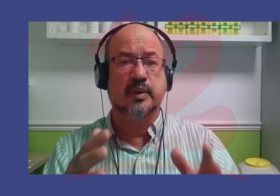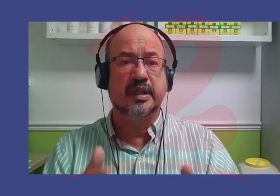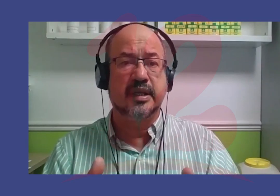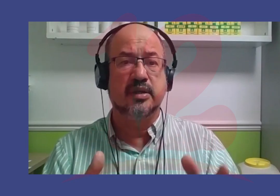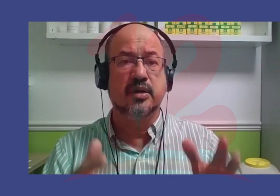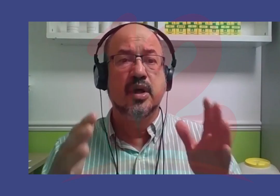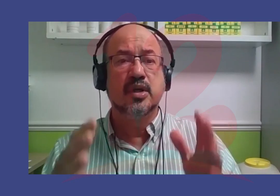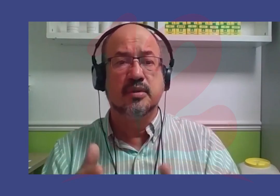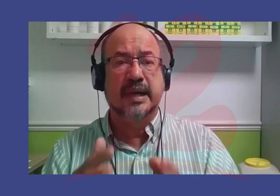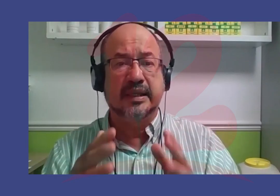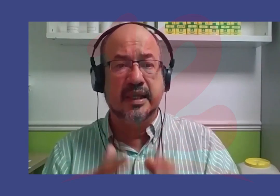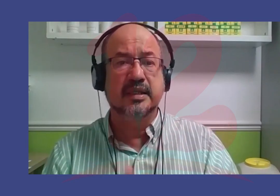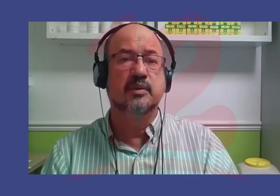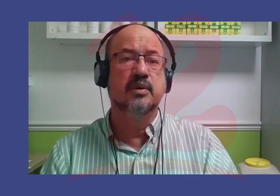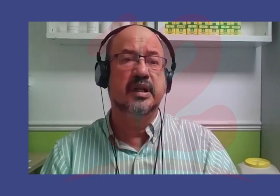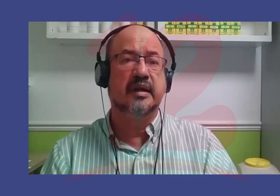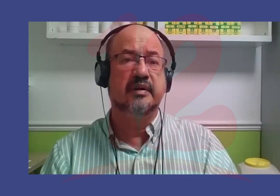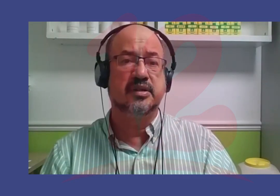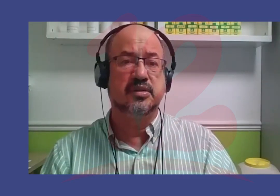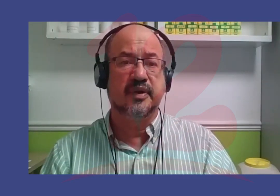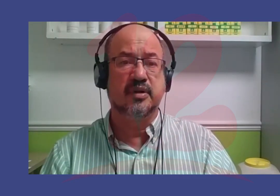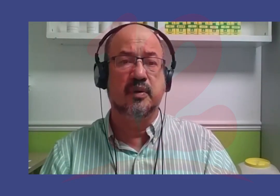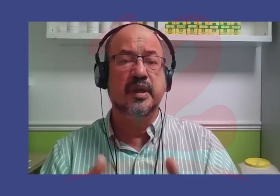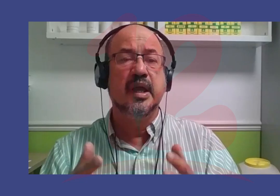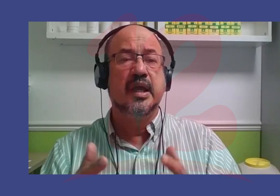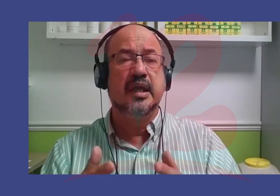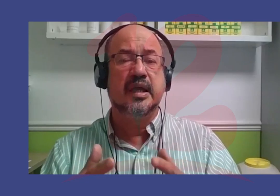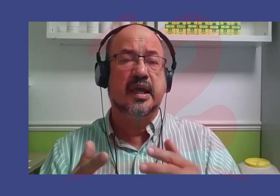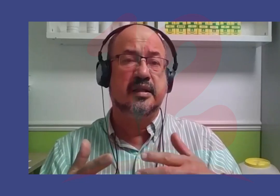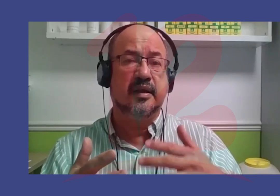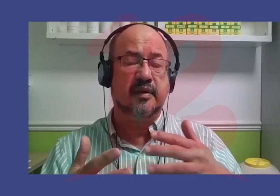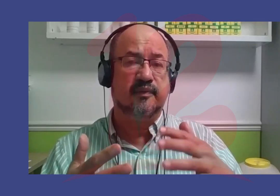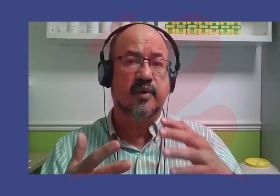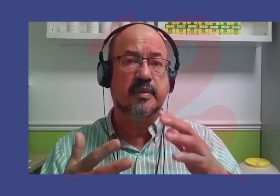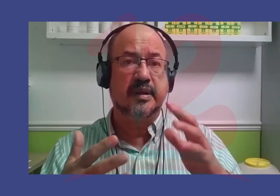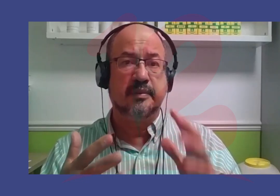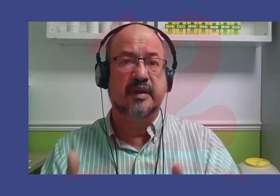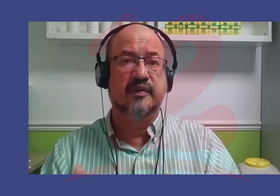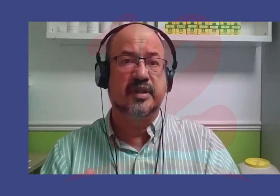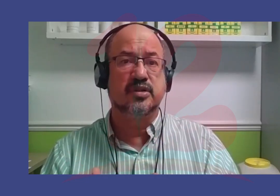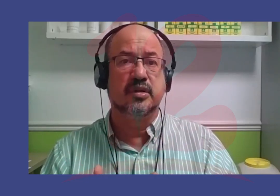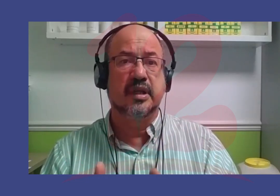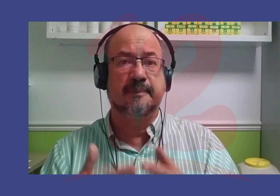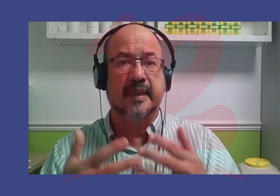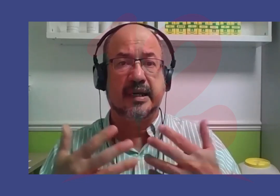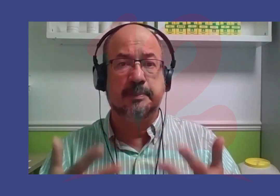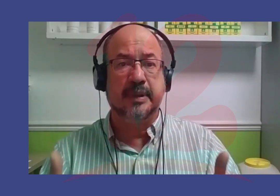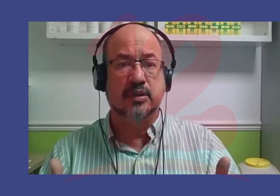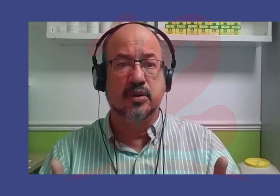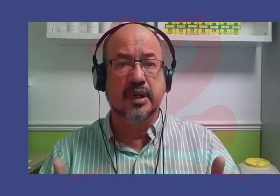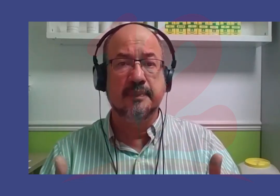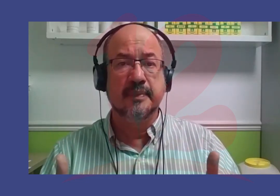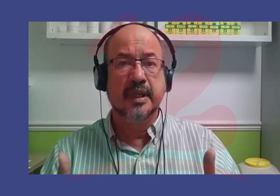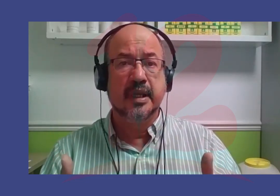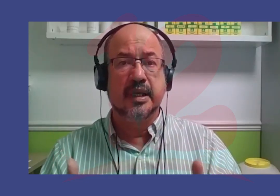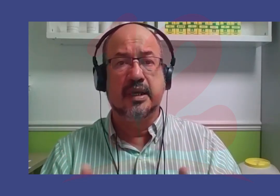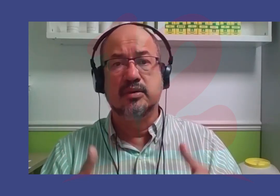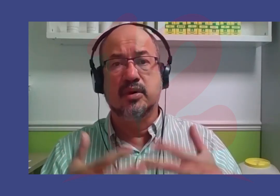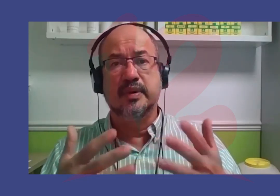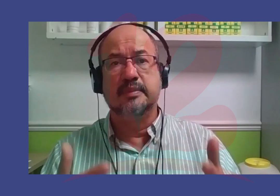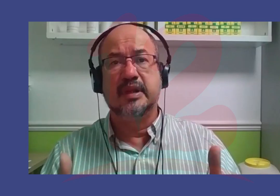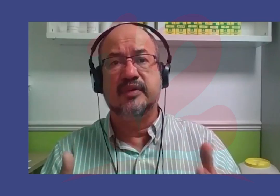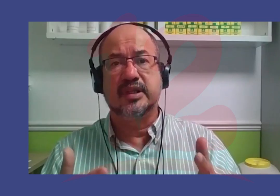va a llevar a mayor riesgo de morir. Entonces, el grupo de edad sí ha bajado,